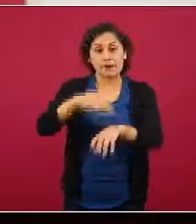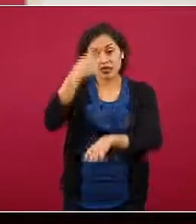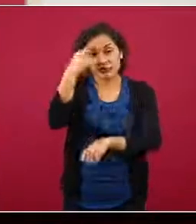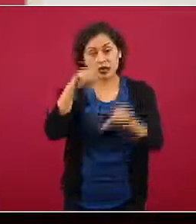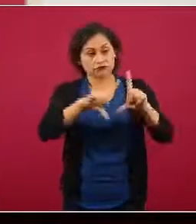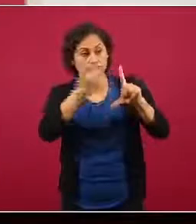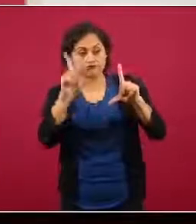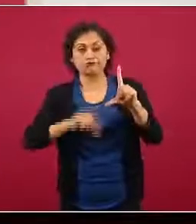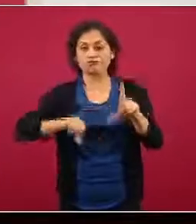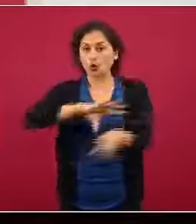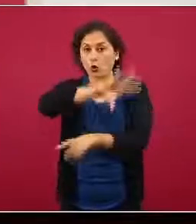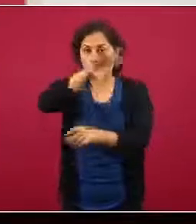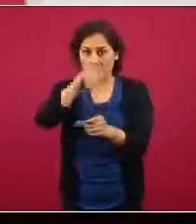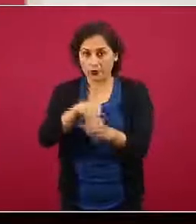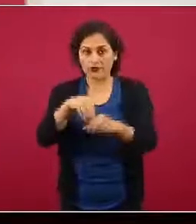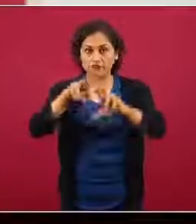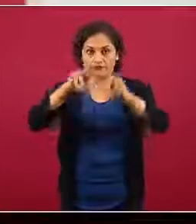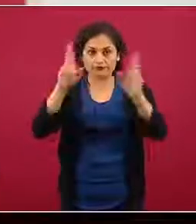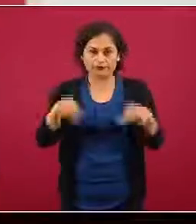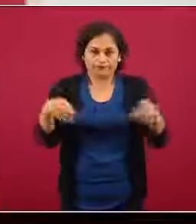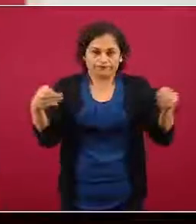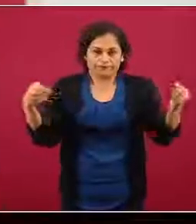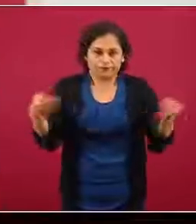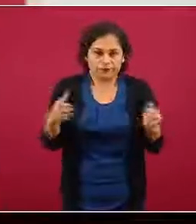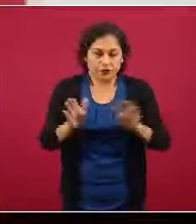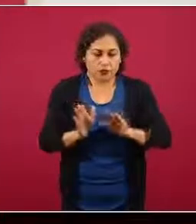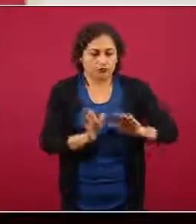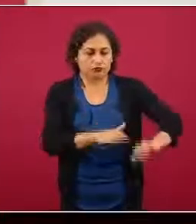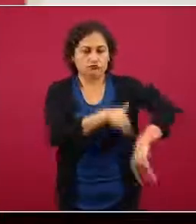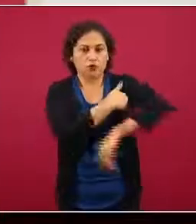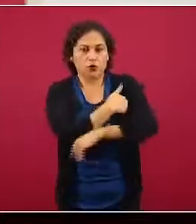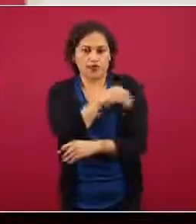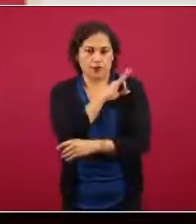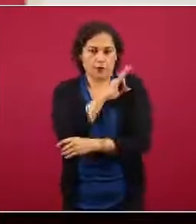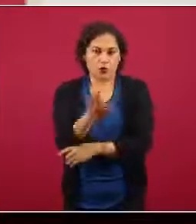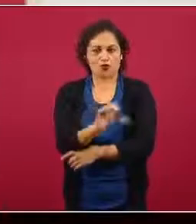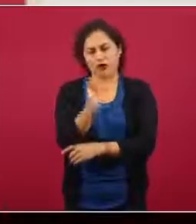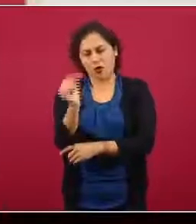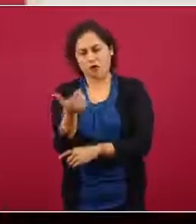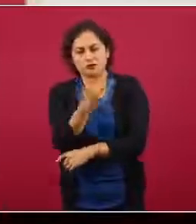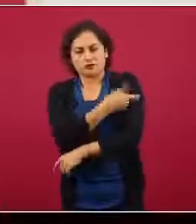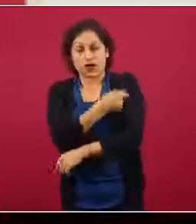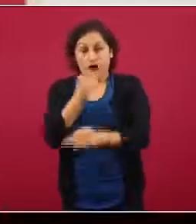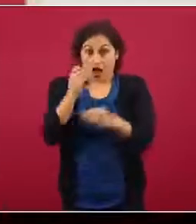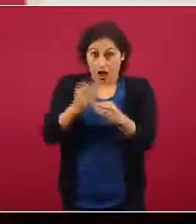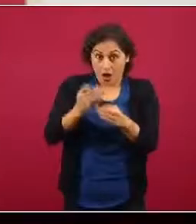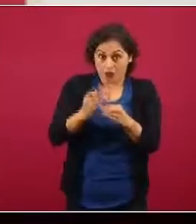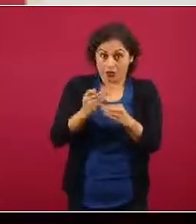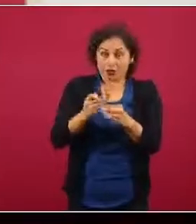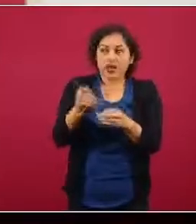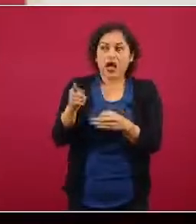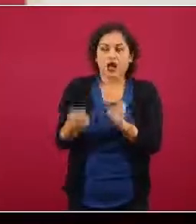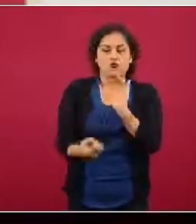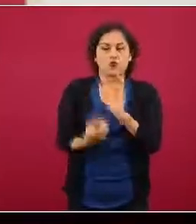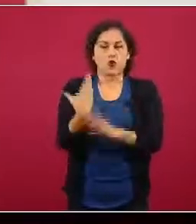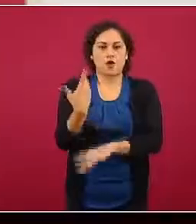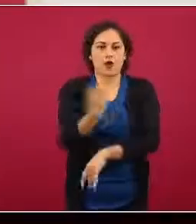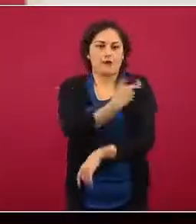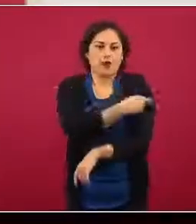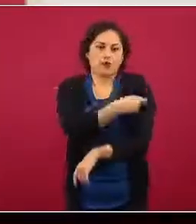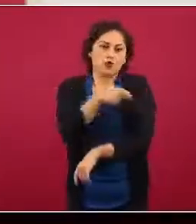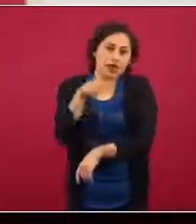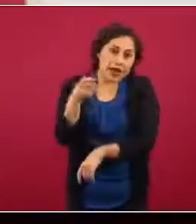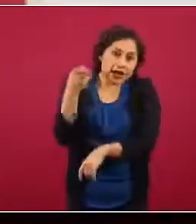una buena red de frío. Y ahora que tenemos esta necesidad de implementar una nueva vacuna, que además